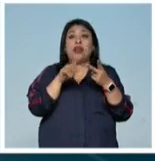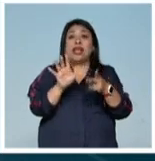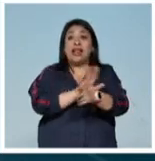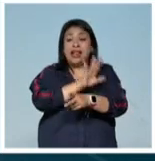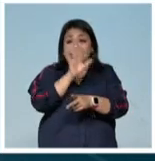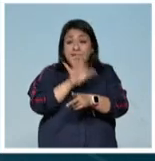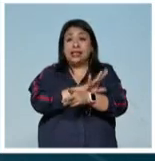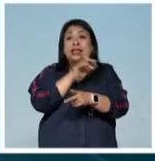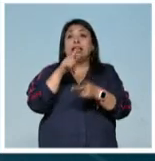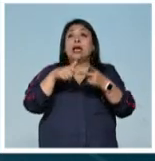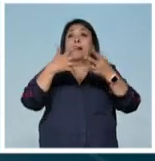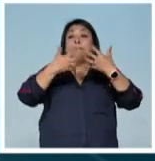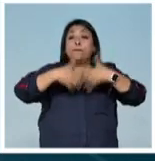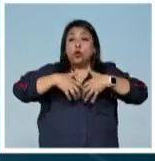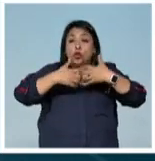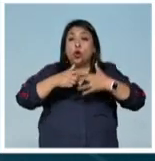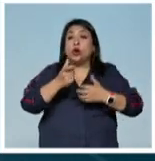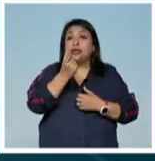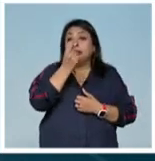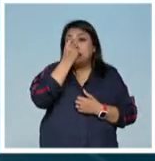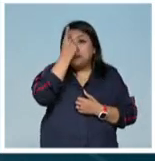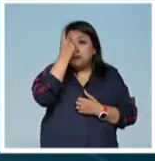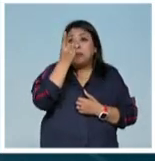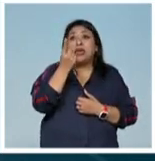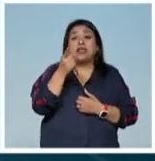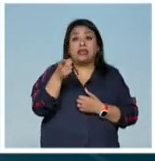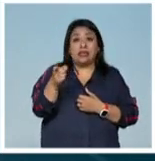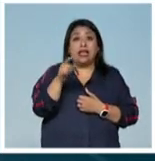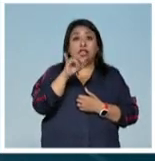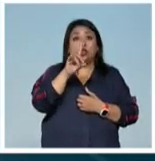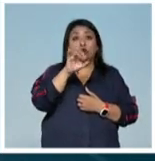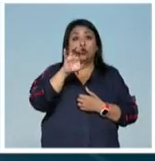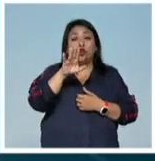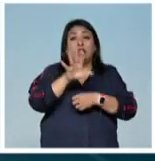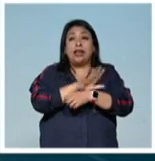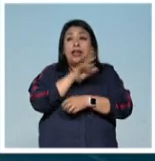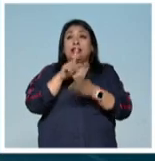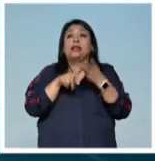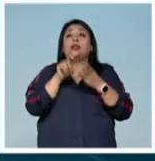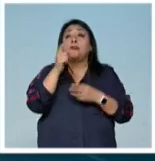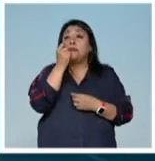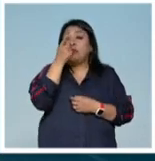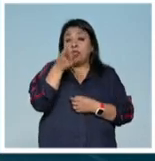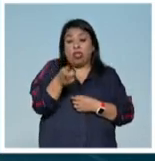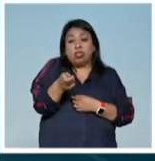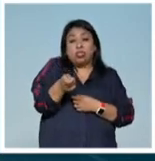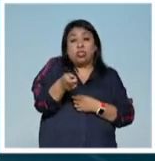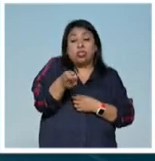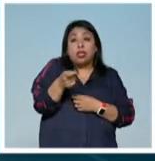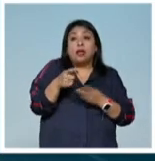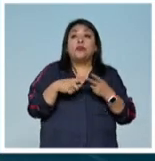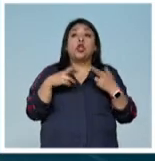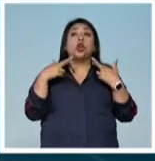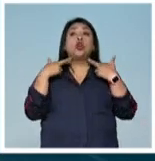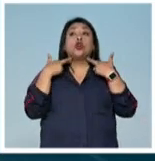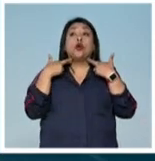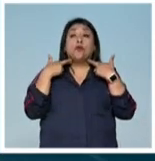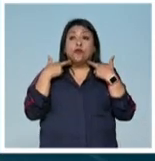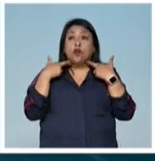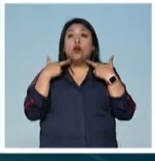eléctrica, inventó motores de inducción eléctrica, inventó el control remoto, robots,